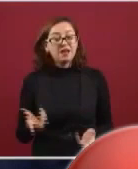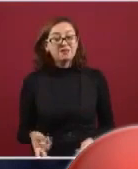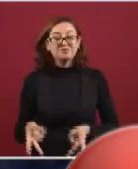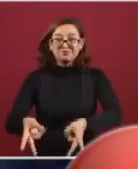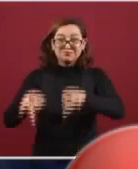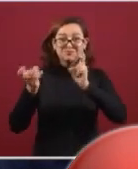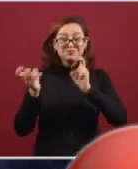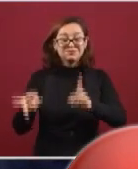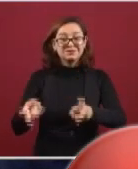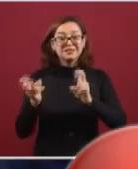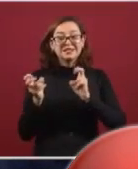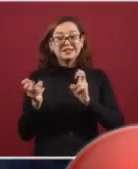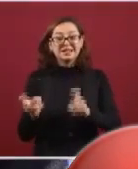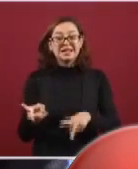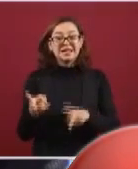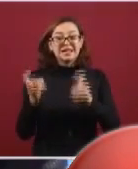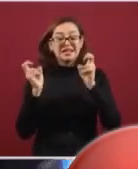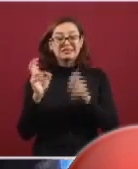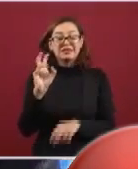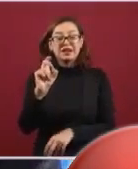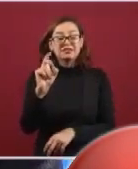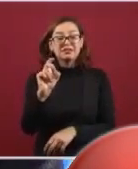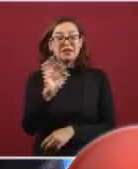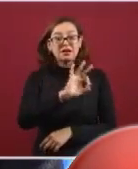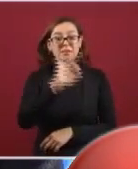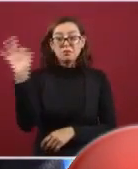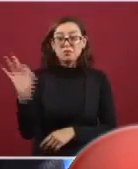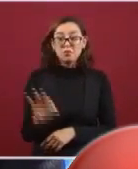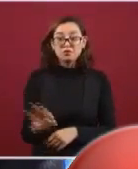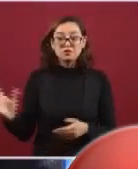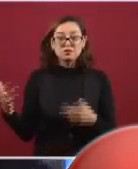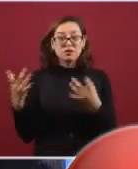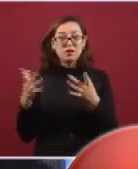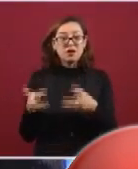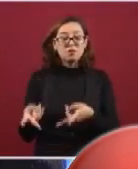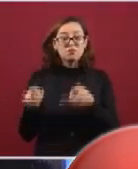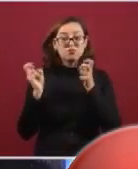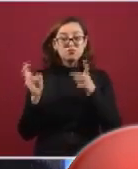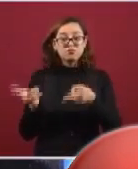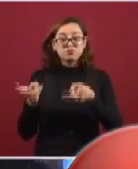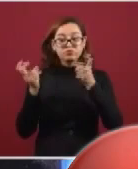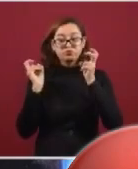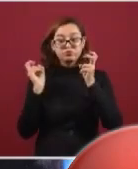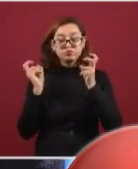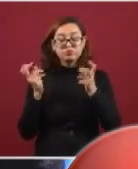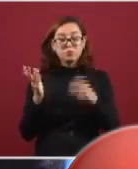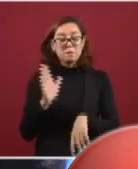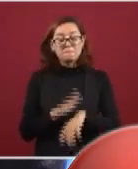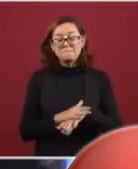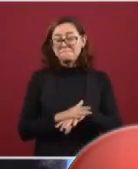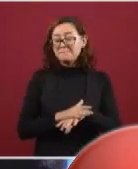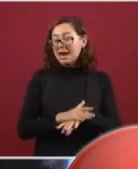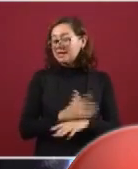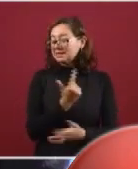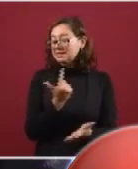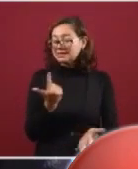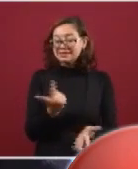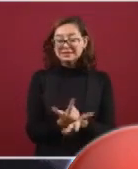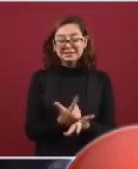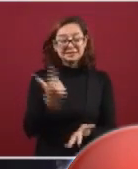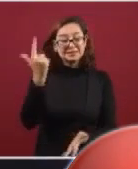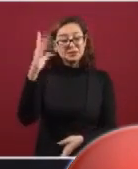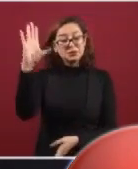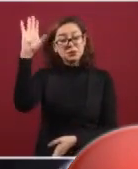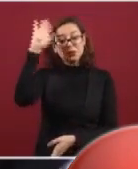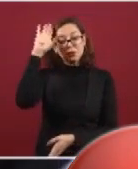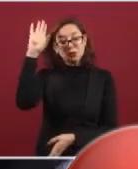al consumidor más del 30% del combustible. Es el caso más exagerado que hemos encontrado.